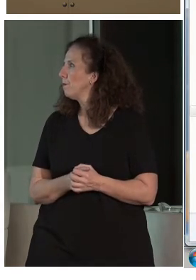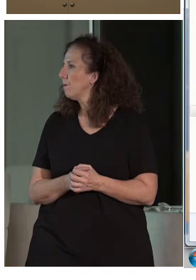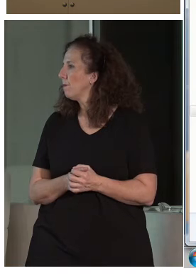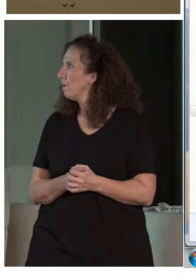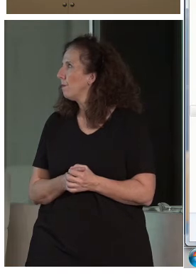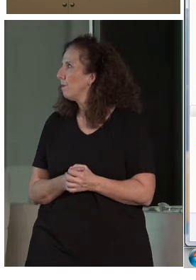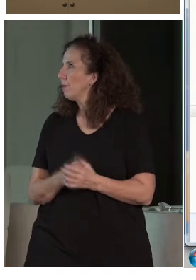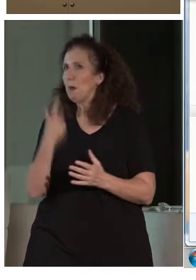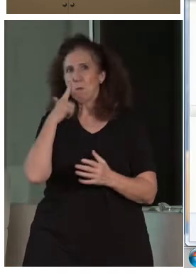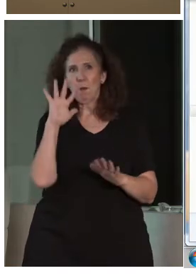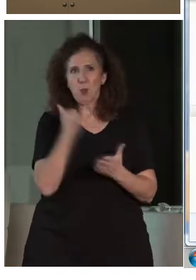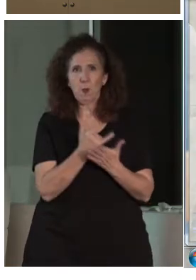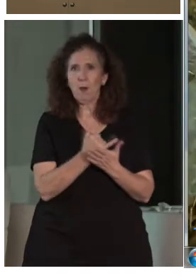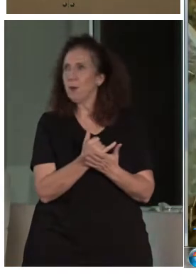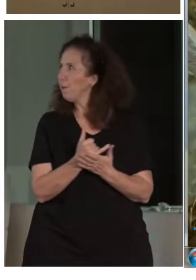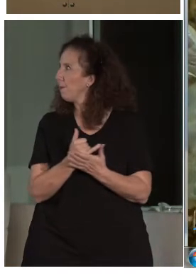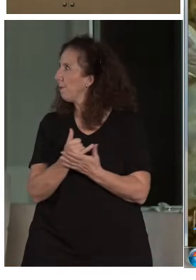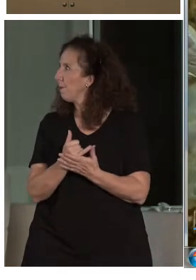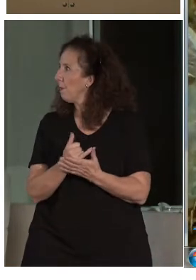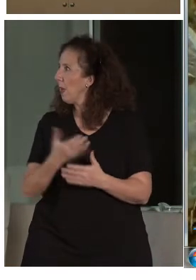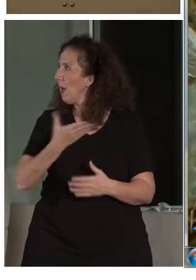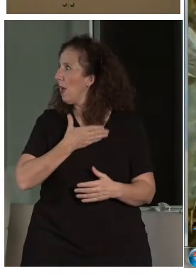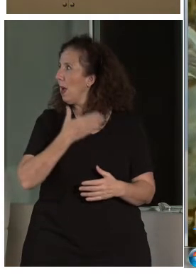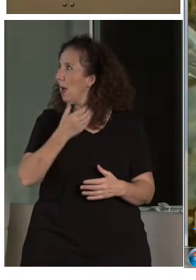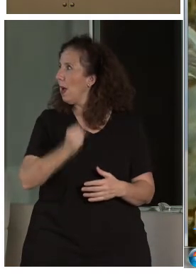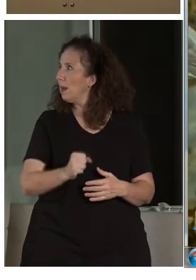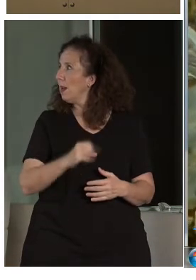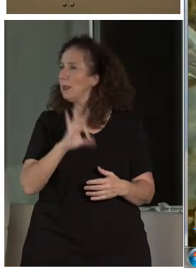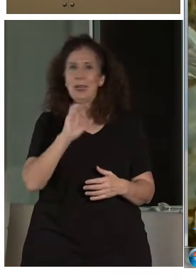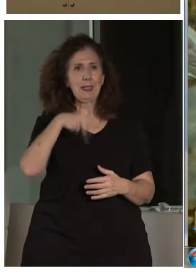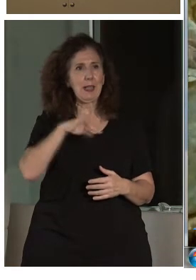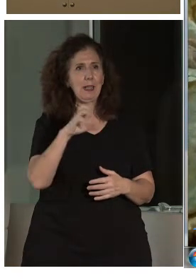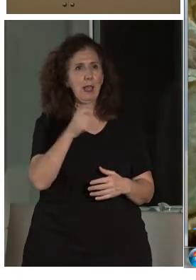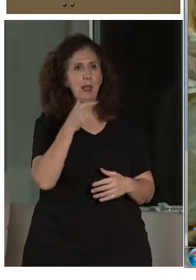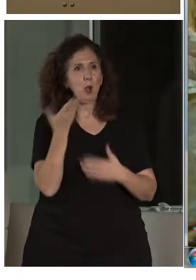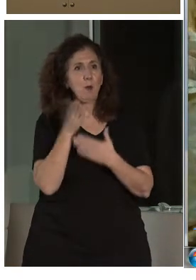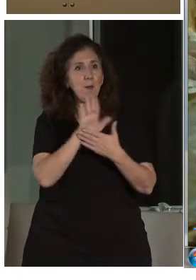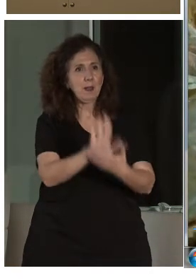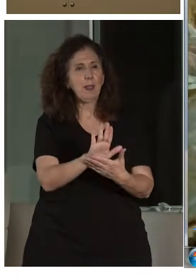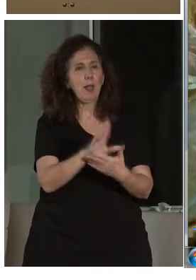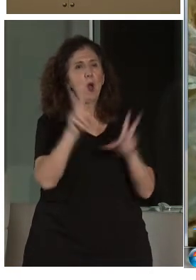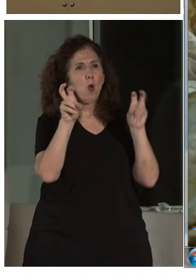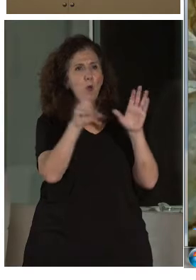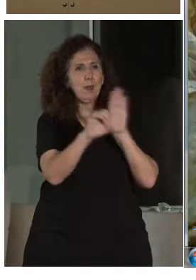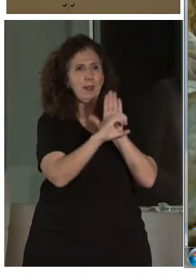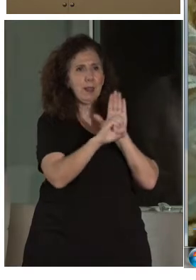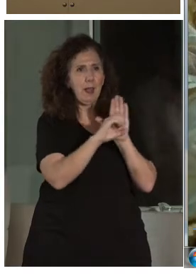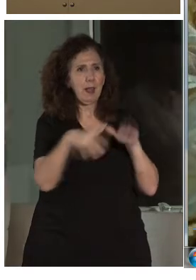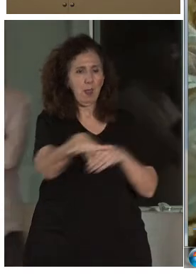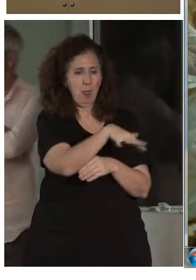Buenas tardes, estamos con José Antonio Ramos, alcalde de Santana, y esto es Disfruta al Aire Libre. Nos va a presentar la nueva señalética especial de su